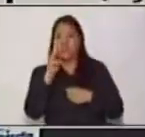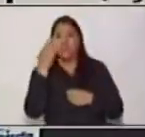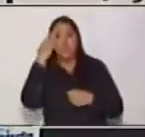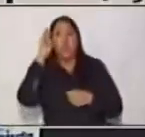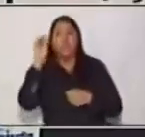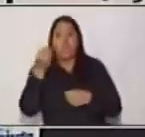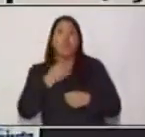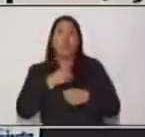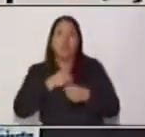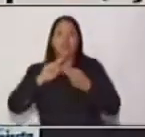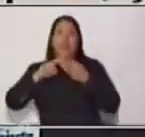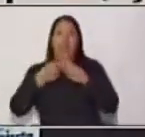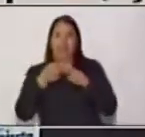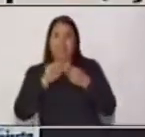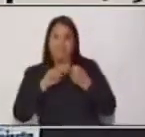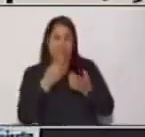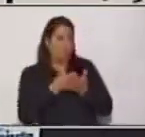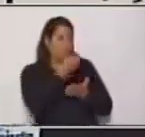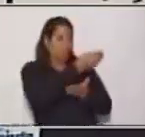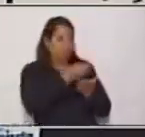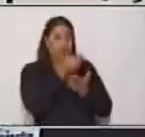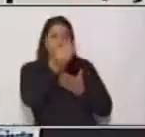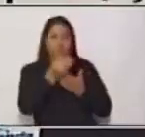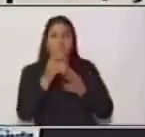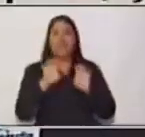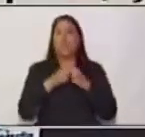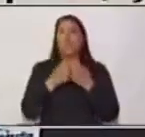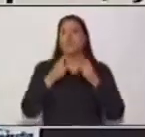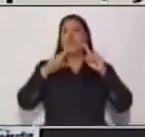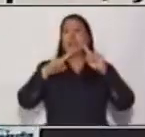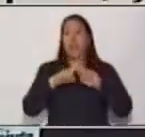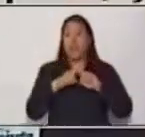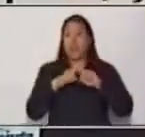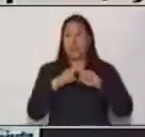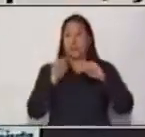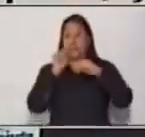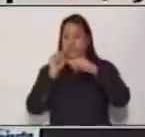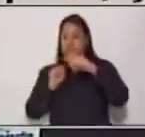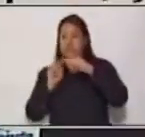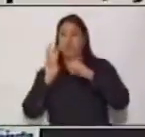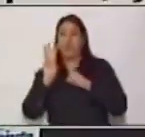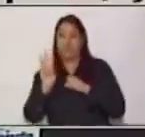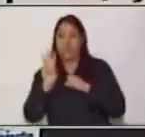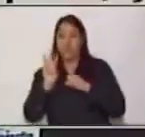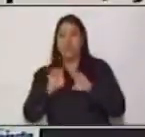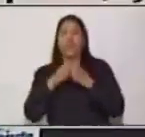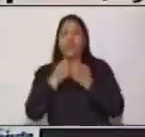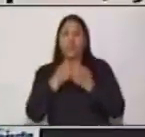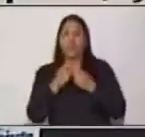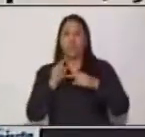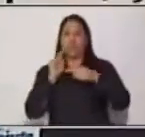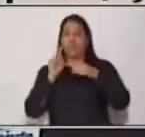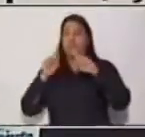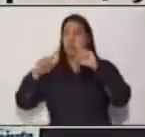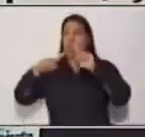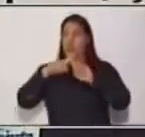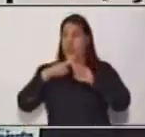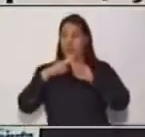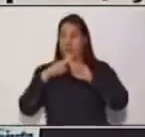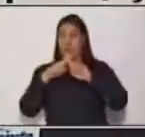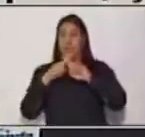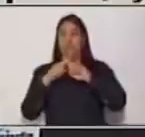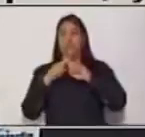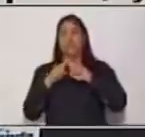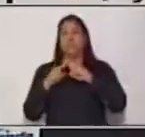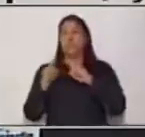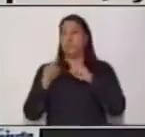amigos. X dividido 3 lo podemos expresar como X sobre 3. No es necesario colocar el